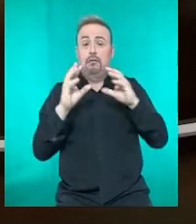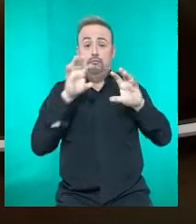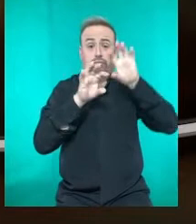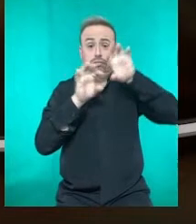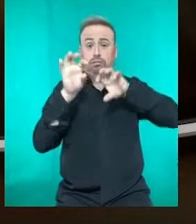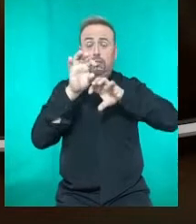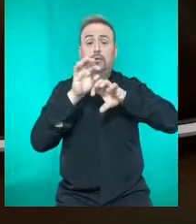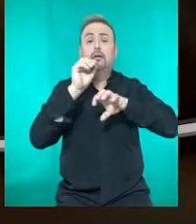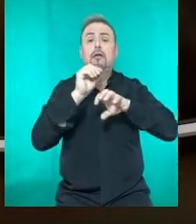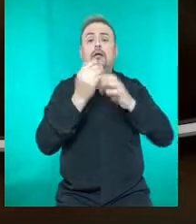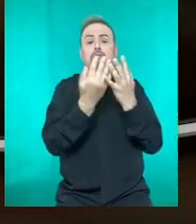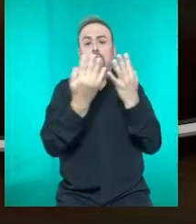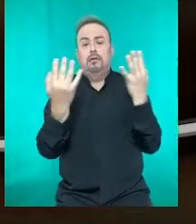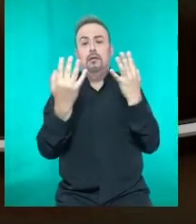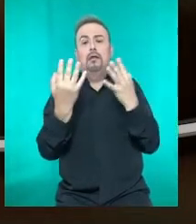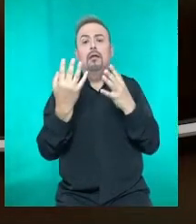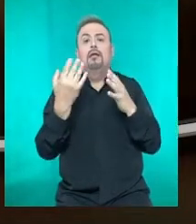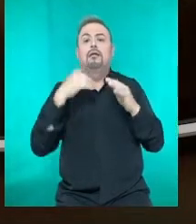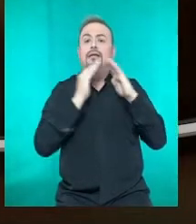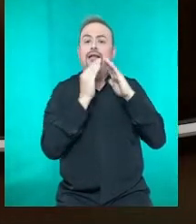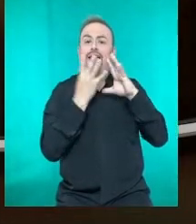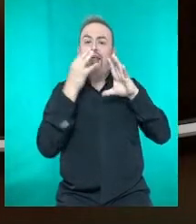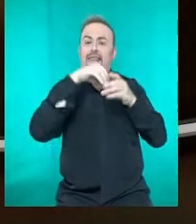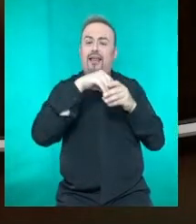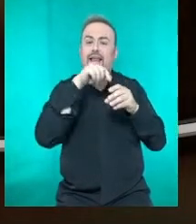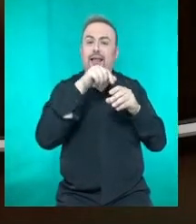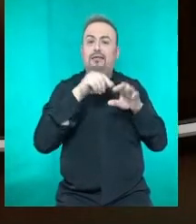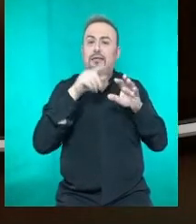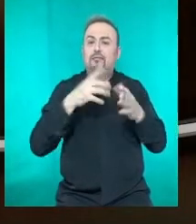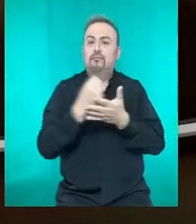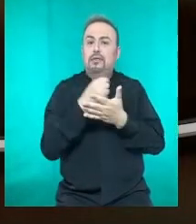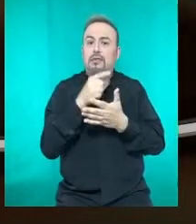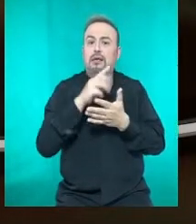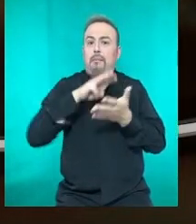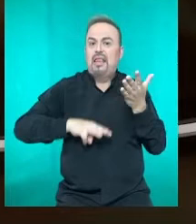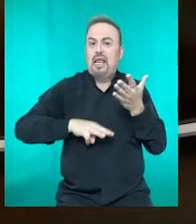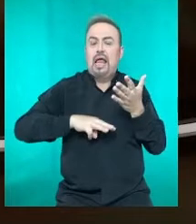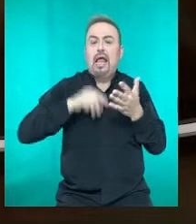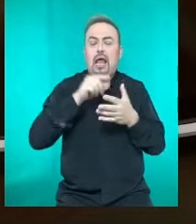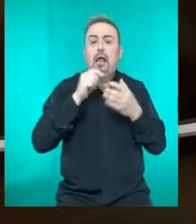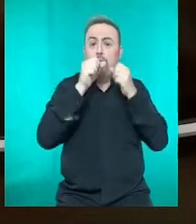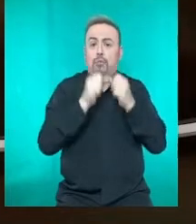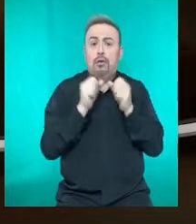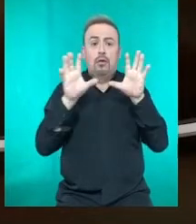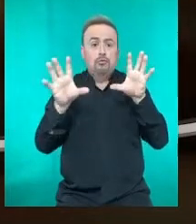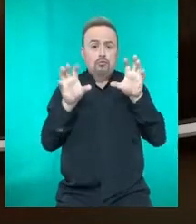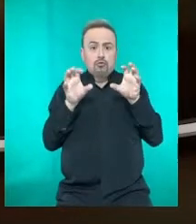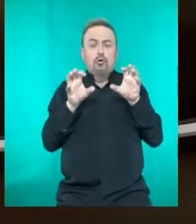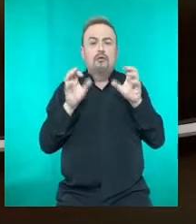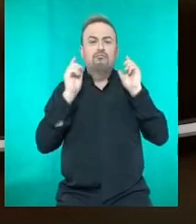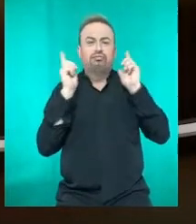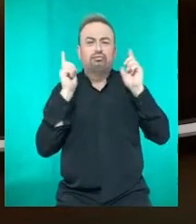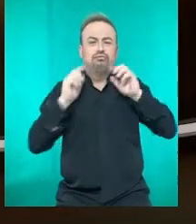ahí son paneles acústicos para interior, obtenidos también de materiales reciclables. El material es capaz de absorber o mitigar las